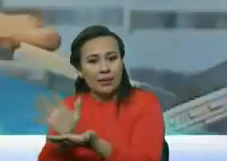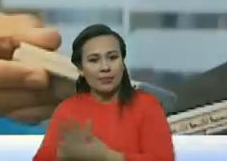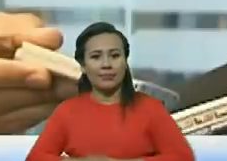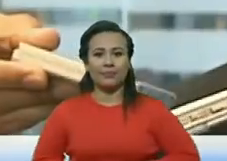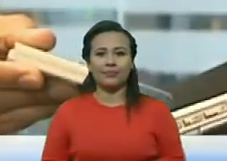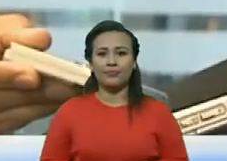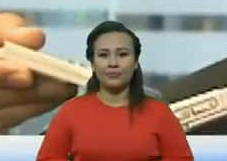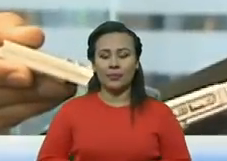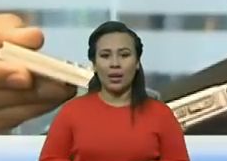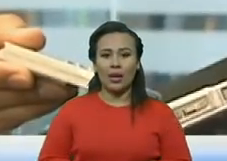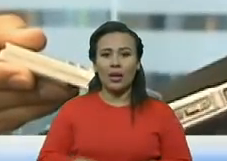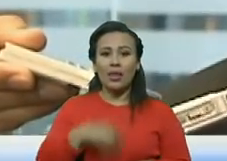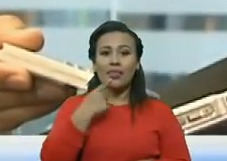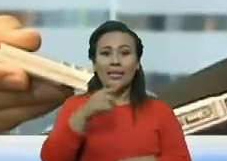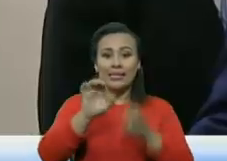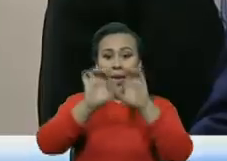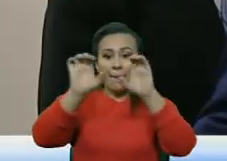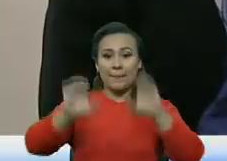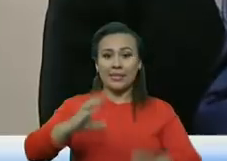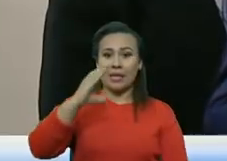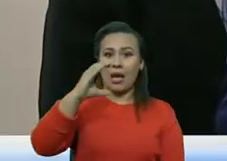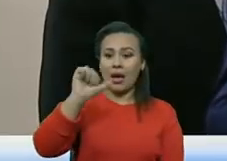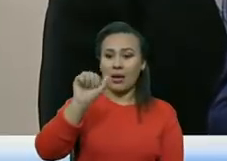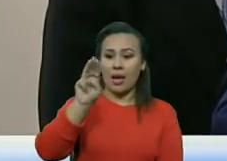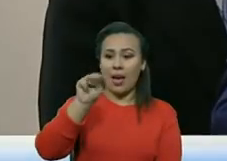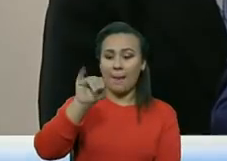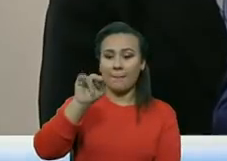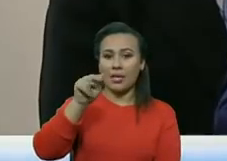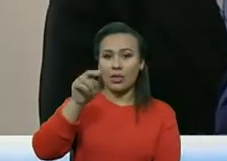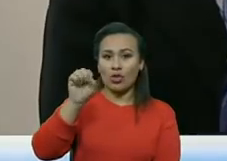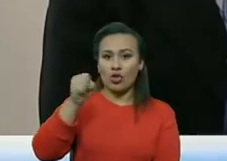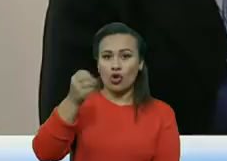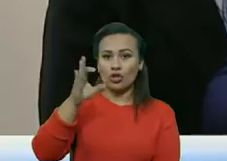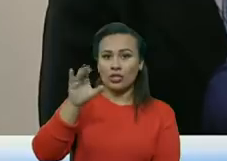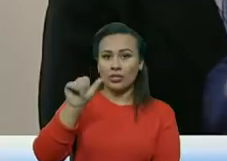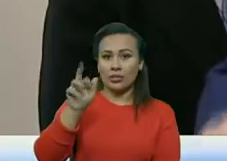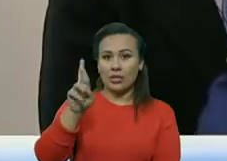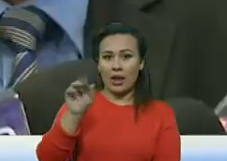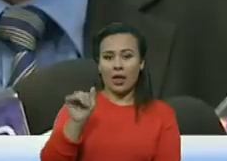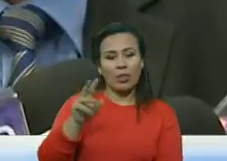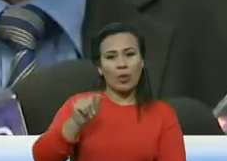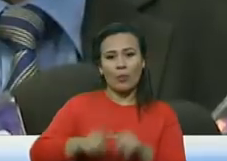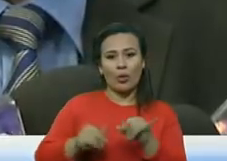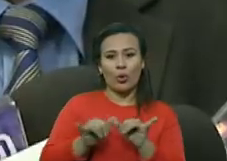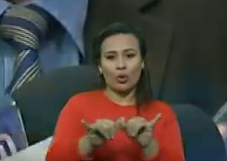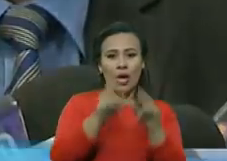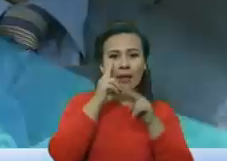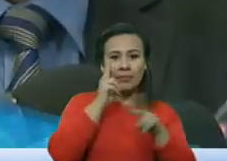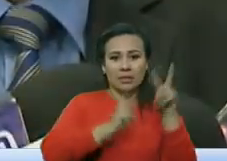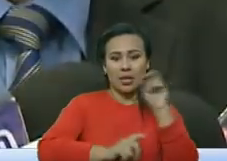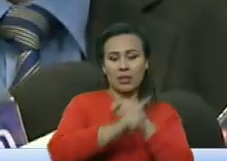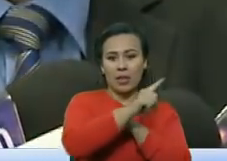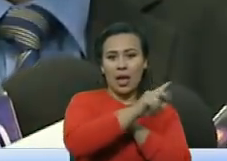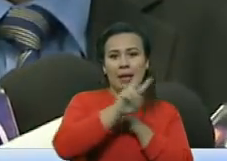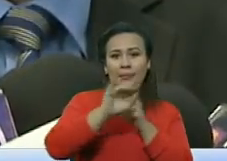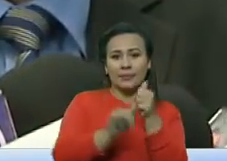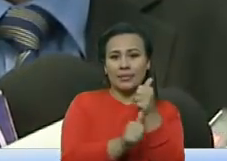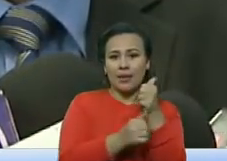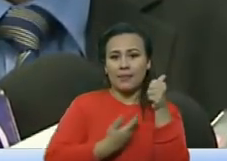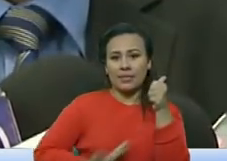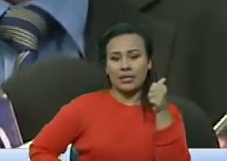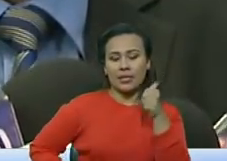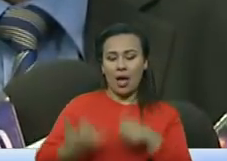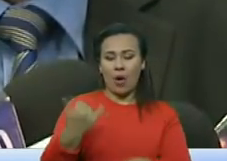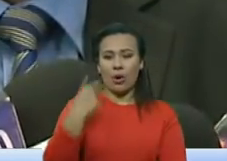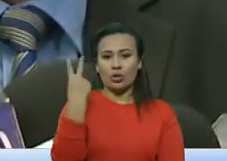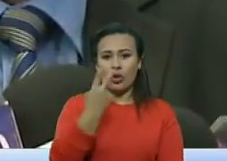Además mencionó que Kaminska ya no sería parte del juicio político al vicepresidente. Y solamente permanecen tres